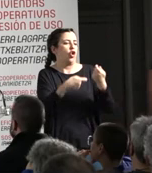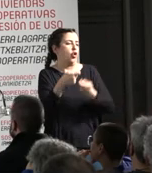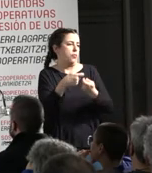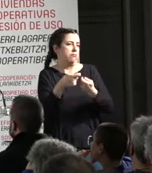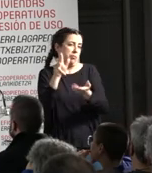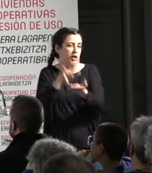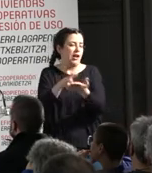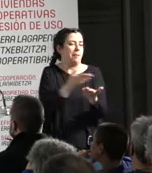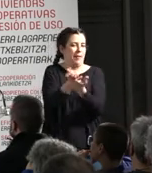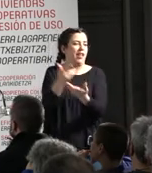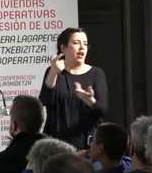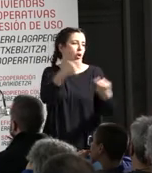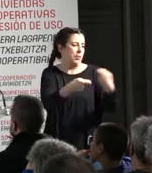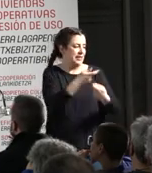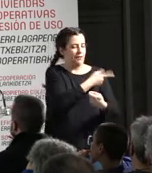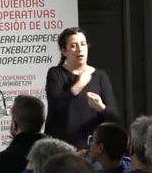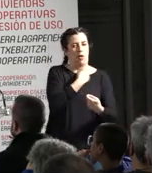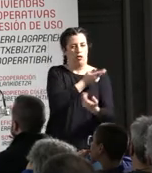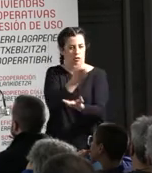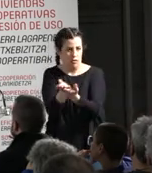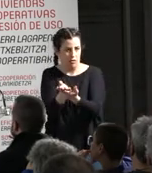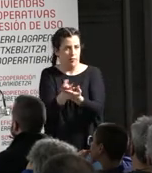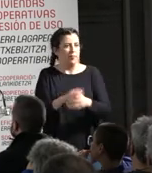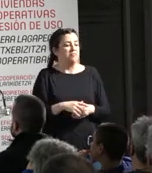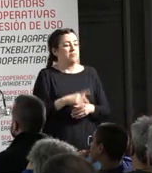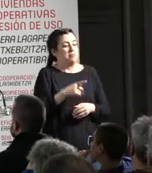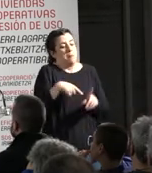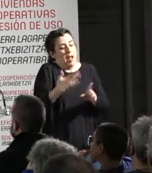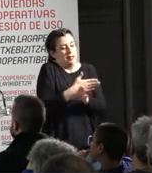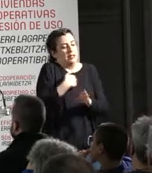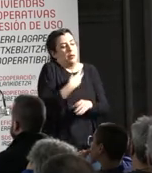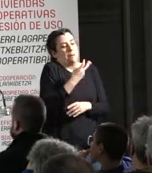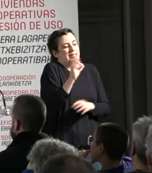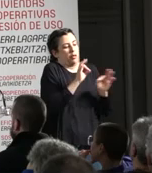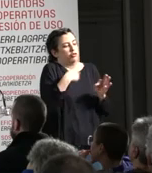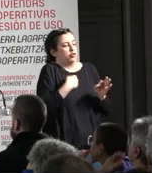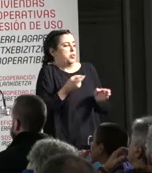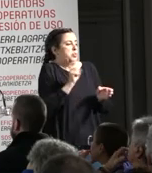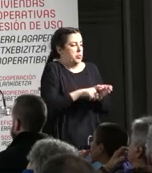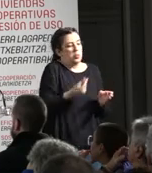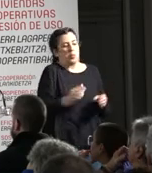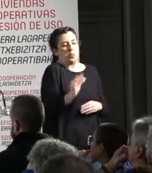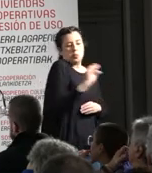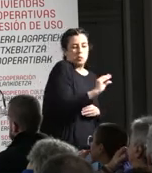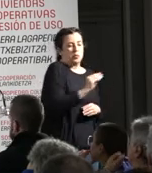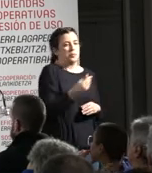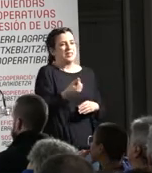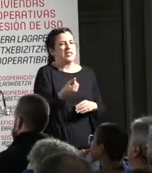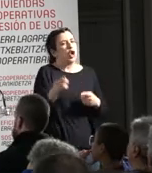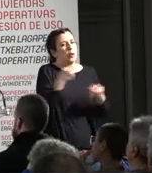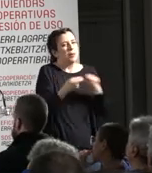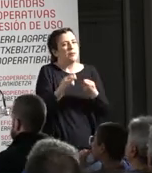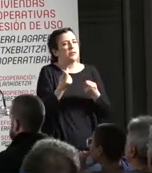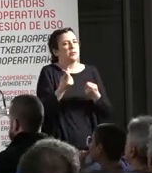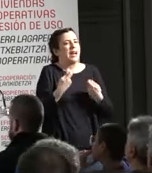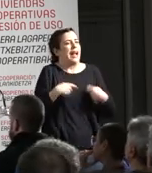como habitantes por el uso que hacemos de ese espacio. Es una especie de alquiler cooperativo, solo que cuesta mucho menos que en el mercado. Mucho menos, depende de cómo es el proyecto y